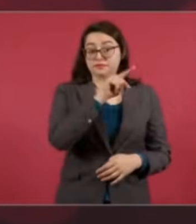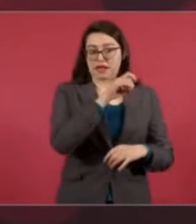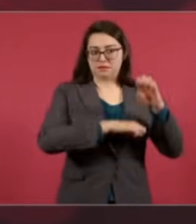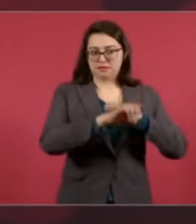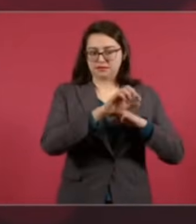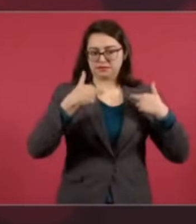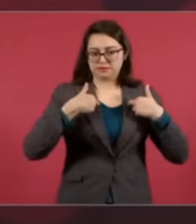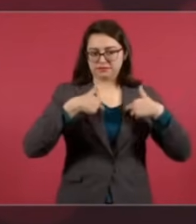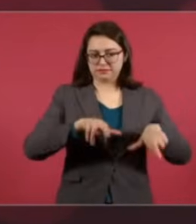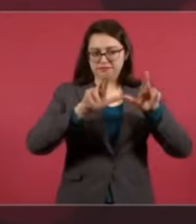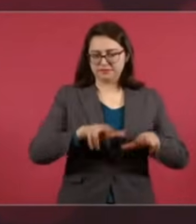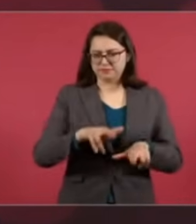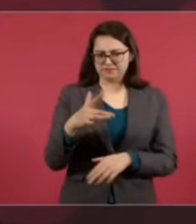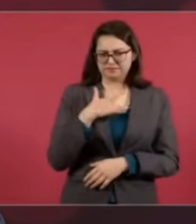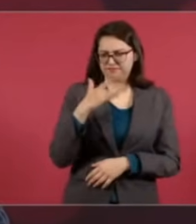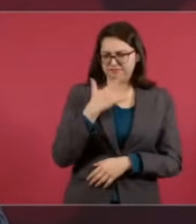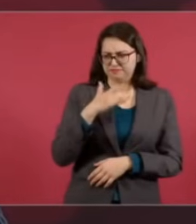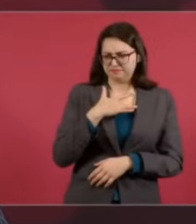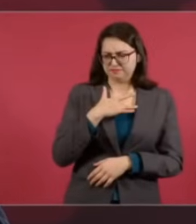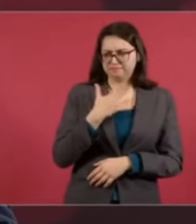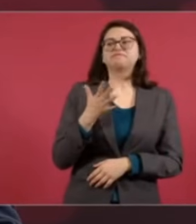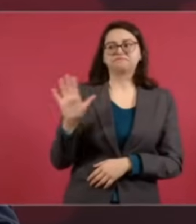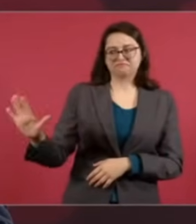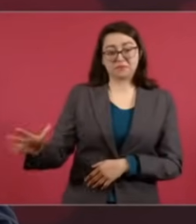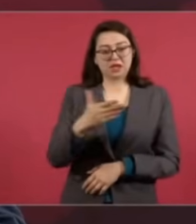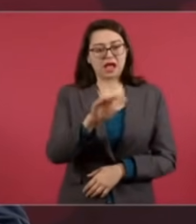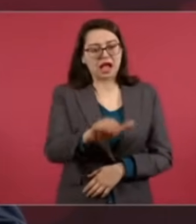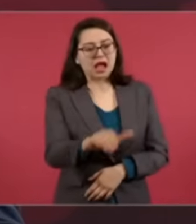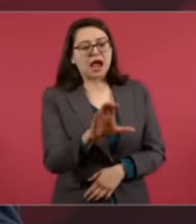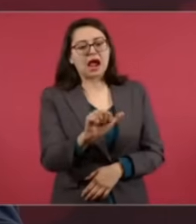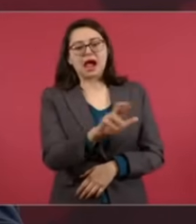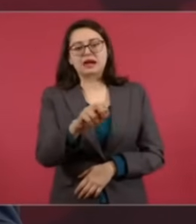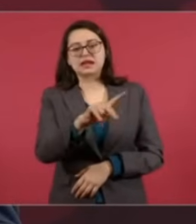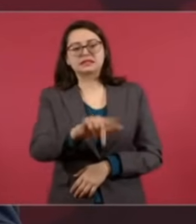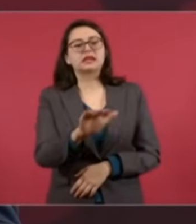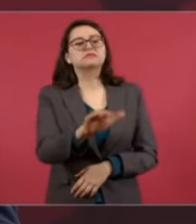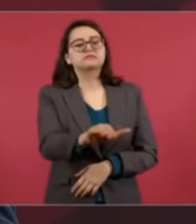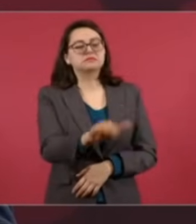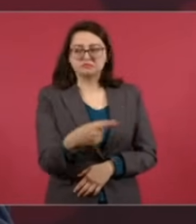y Carranza le ordena a Mújica que le devuelva la tierra